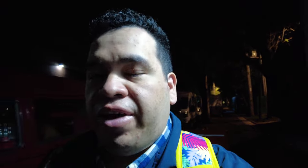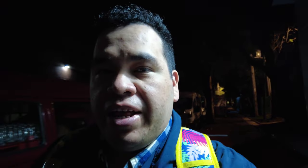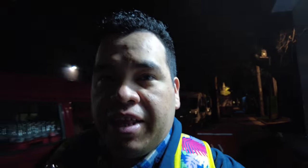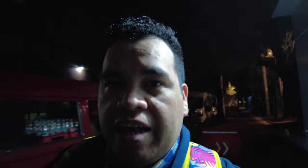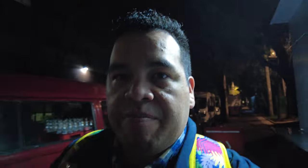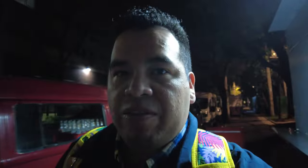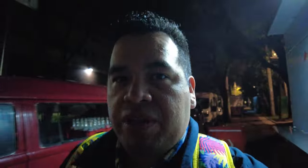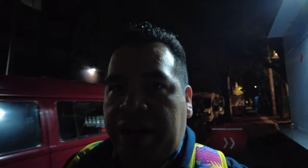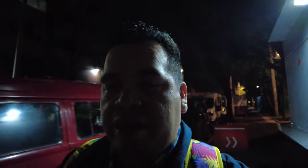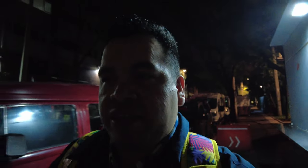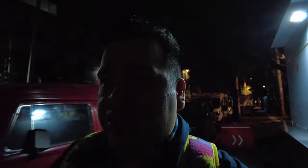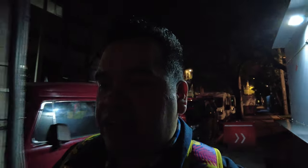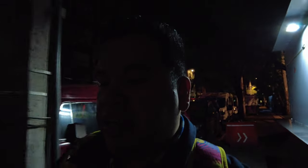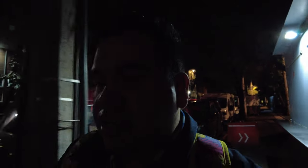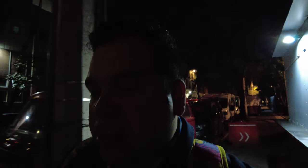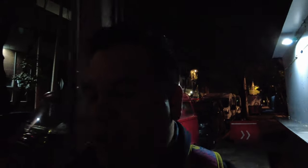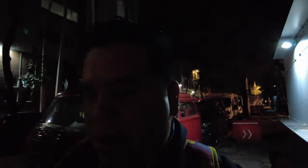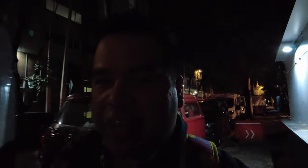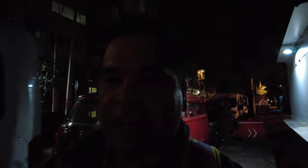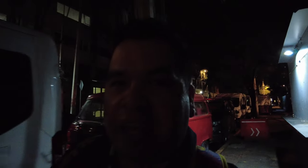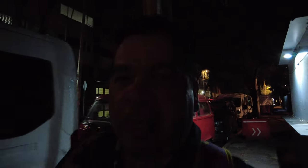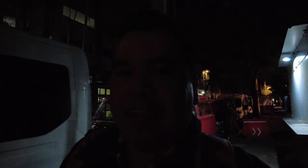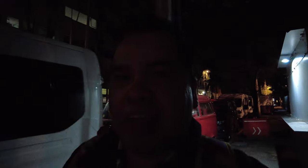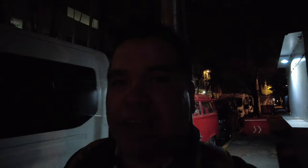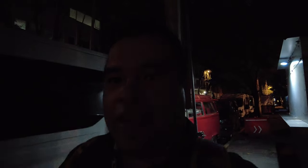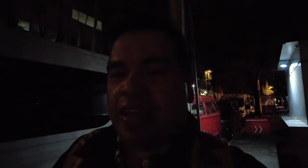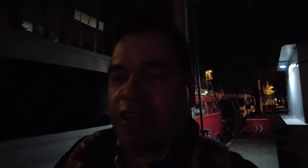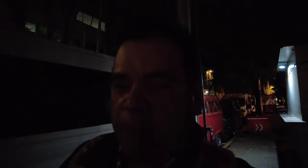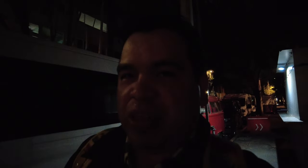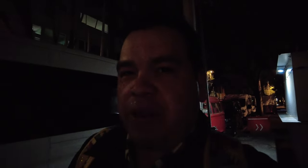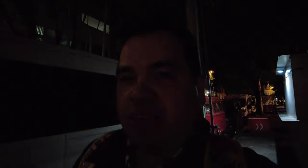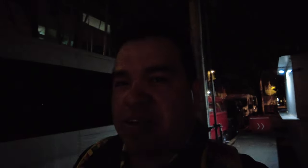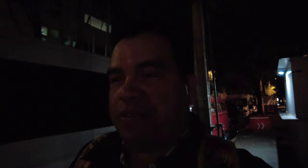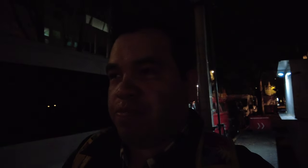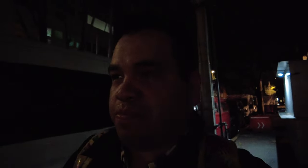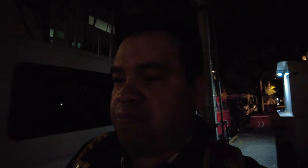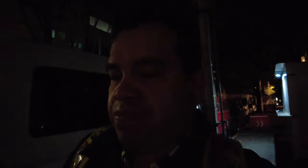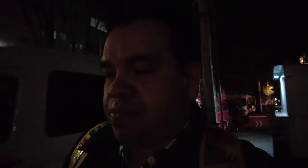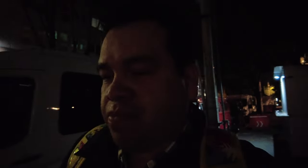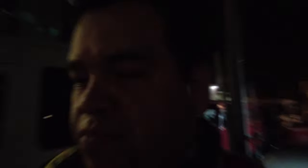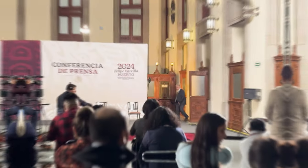de conferencias matutinas del presidente López Obrador.